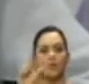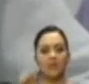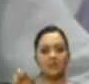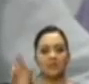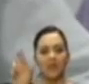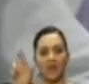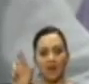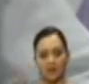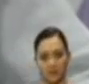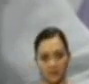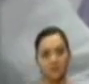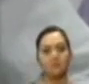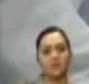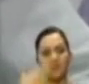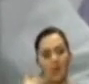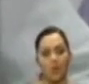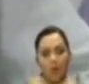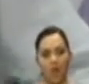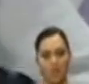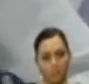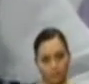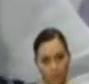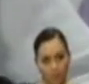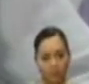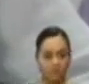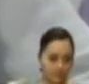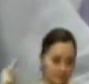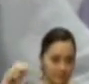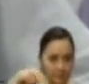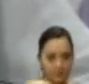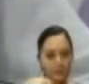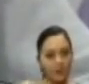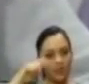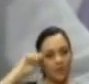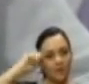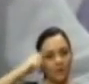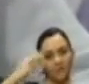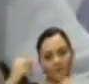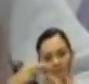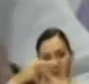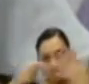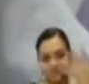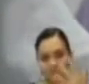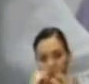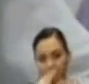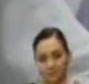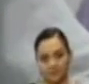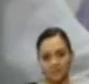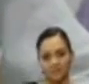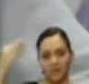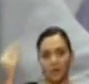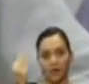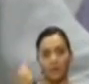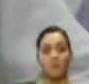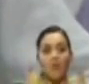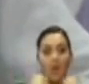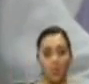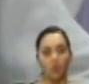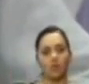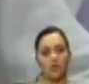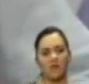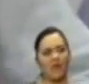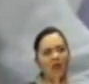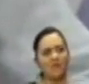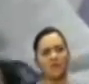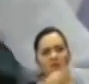Balsar, Colimes de Balsar. Entonces, conozco bien esa zona y mis abuelos tenían una pequeña finca allá, de unas 4 o 5